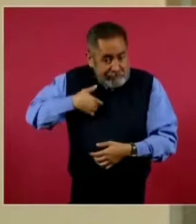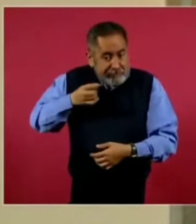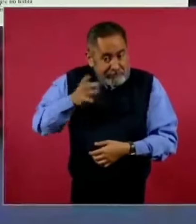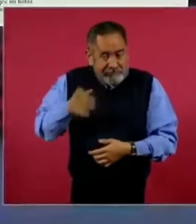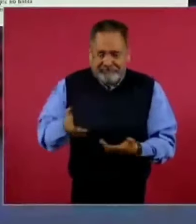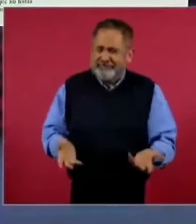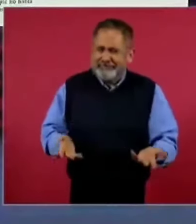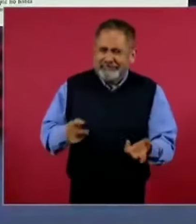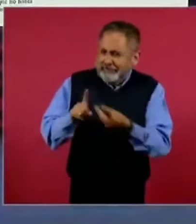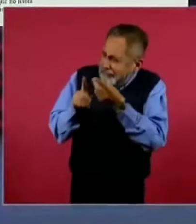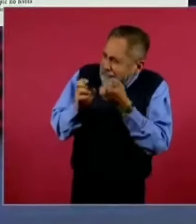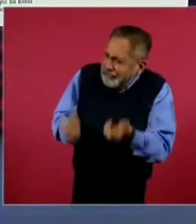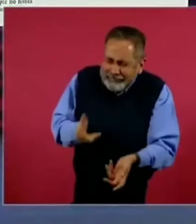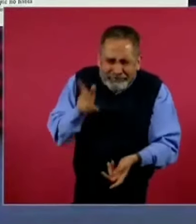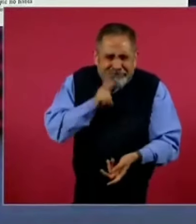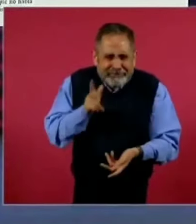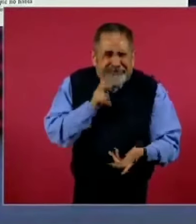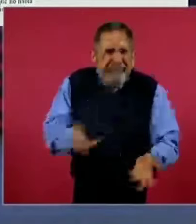¿Dónde está?